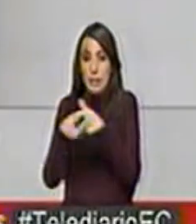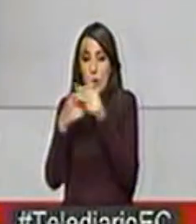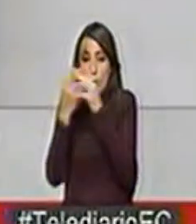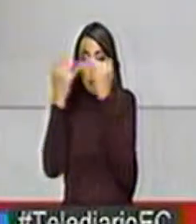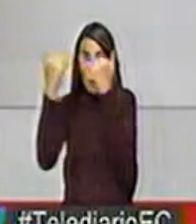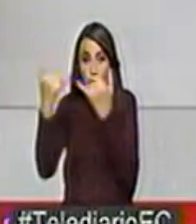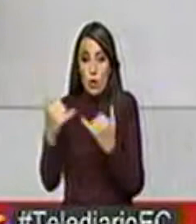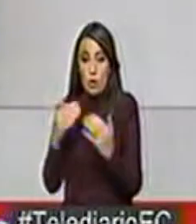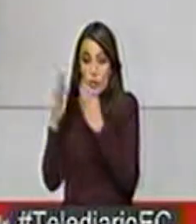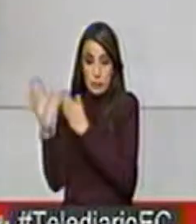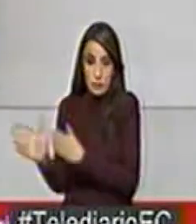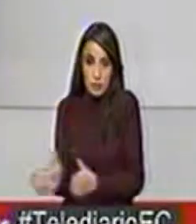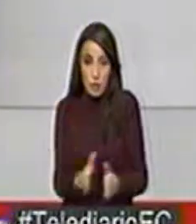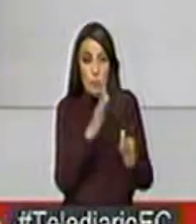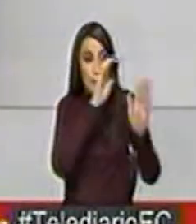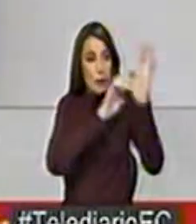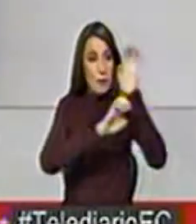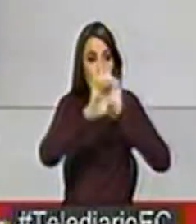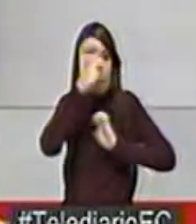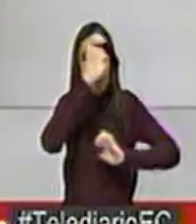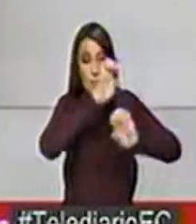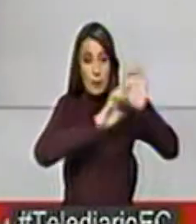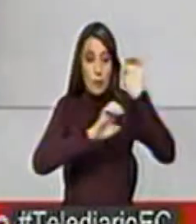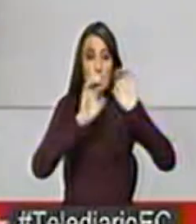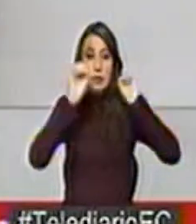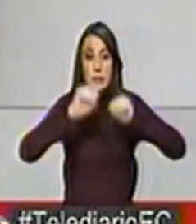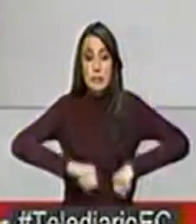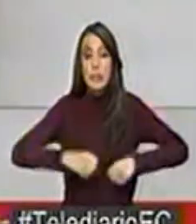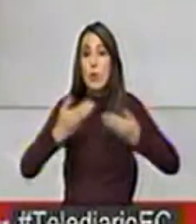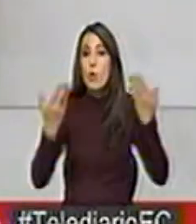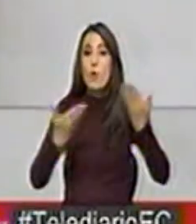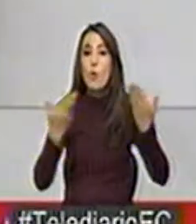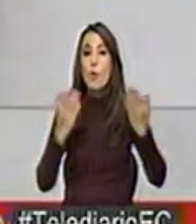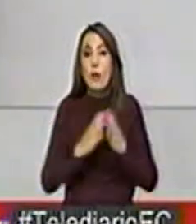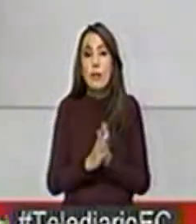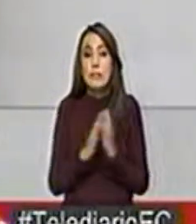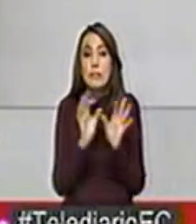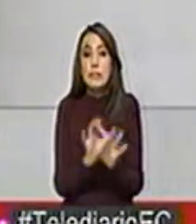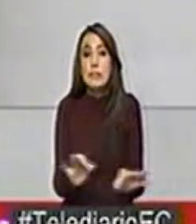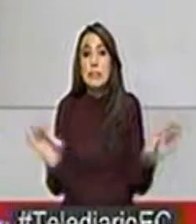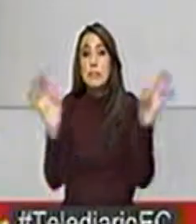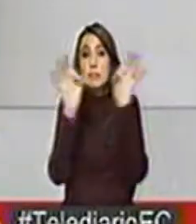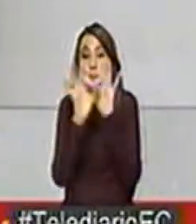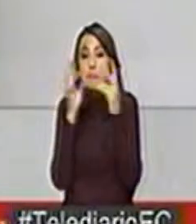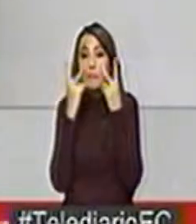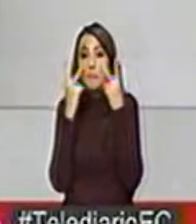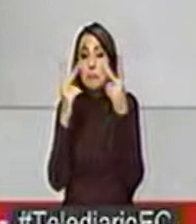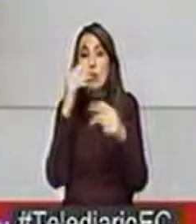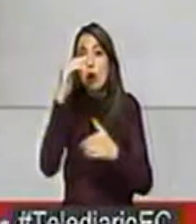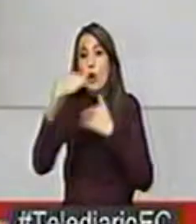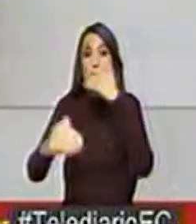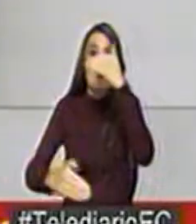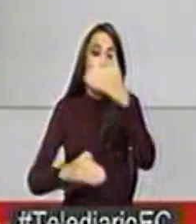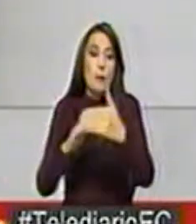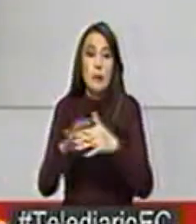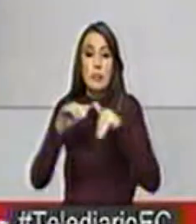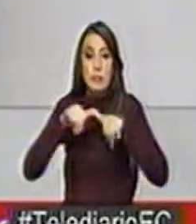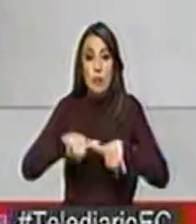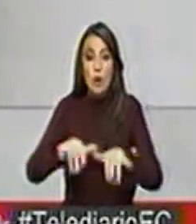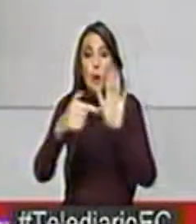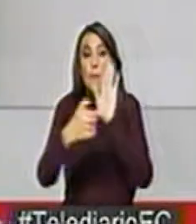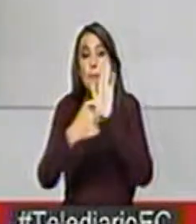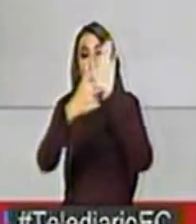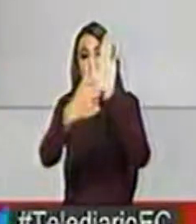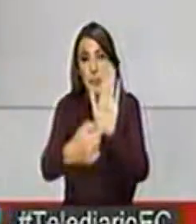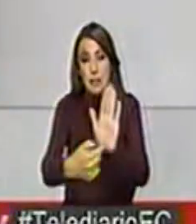nuestro reglamento de evaluación, en el cual se realizará y se conocerá todas las reconsideraciones presentadas. En ese